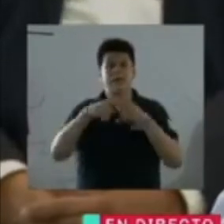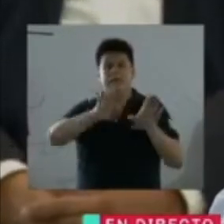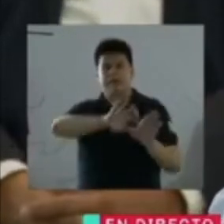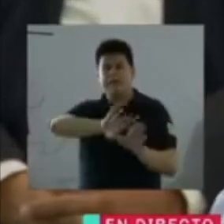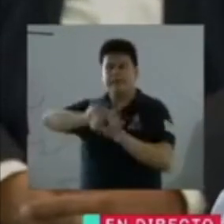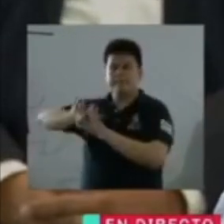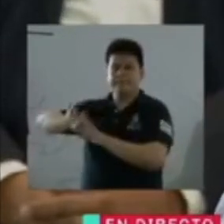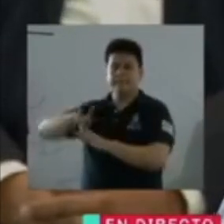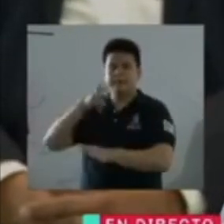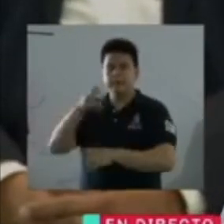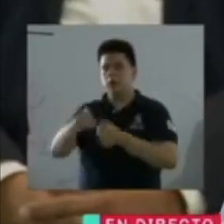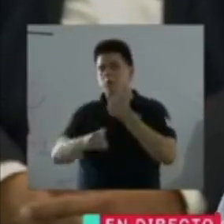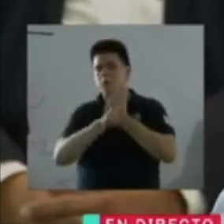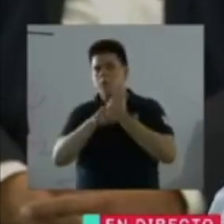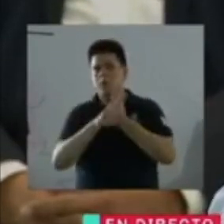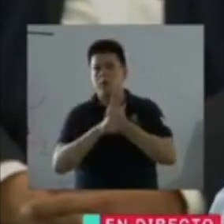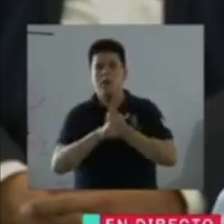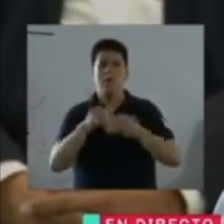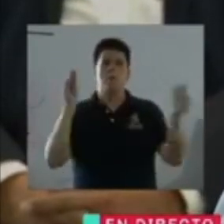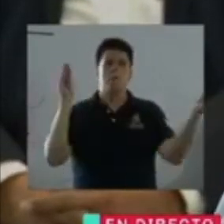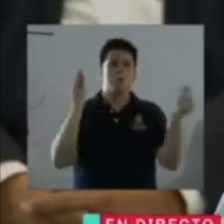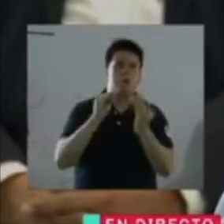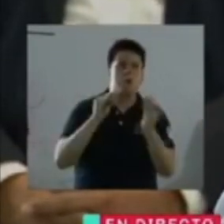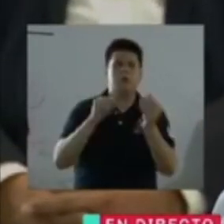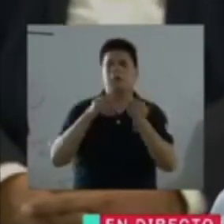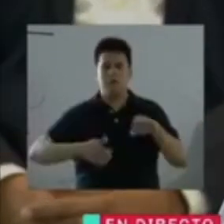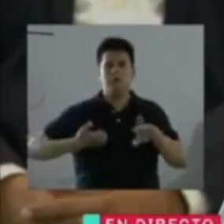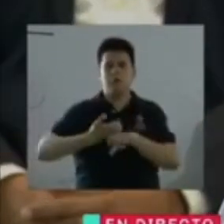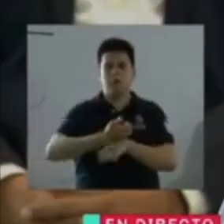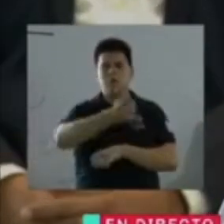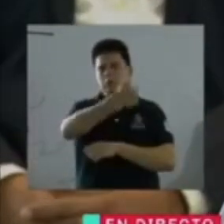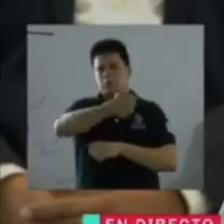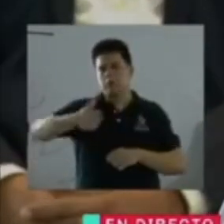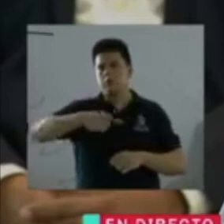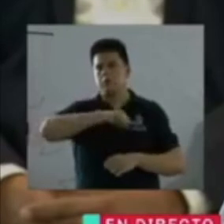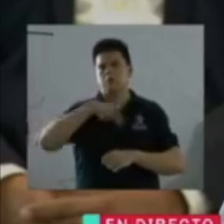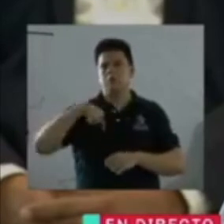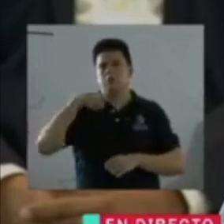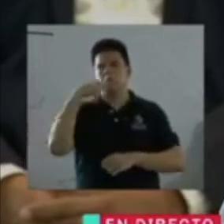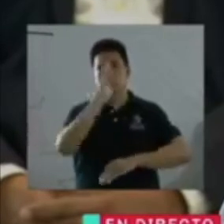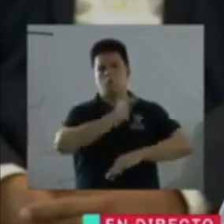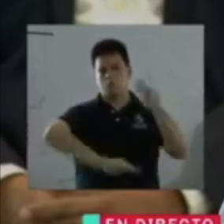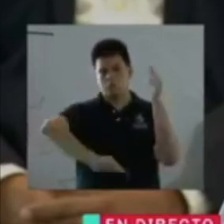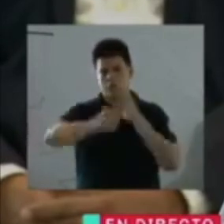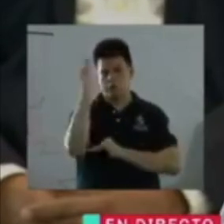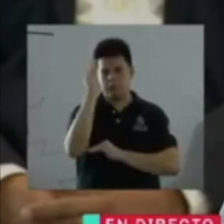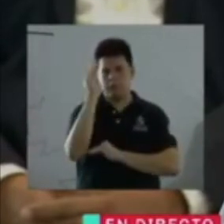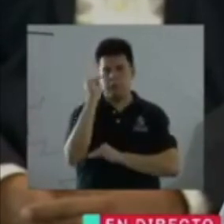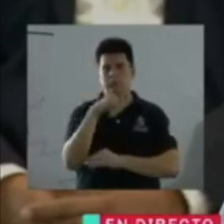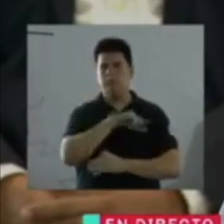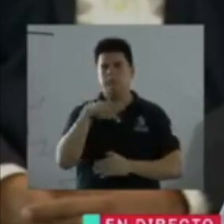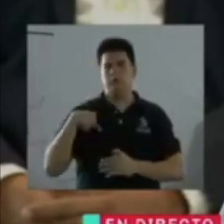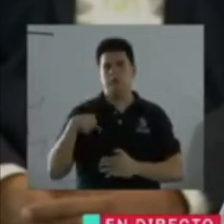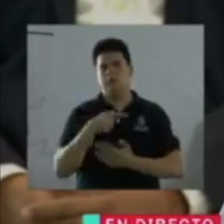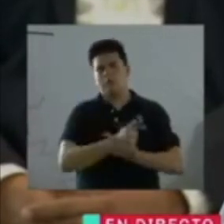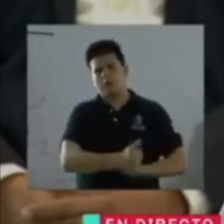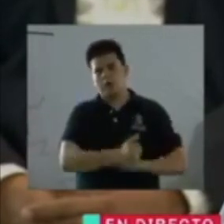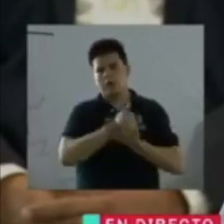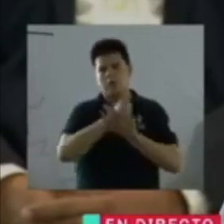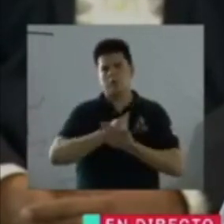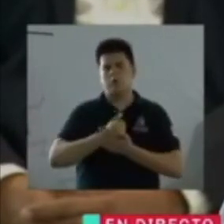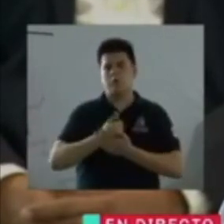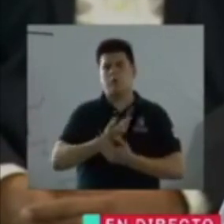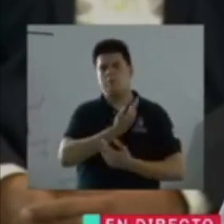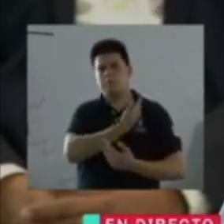carácter político, partidario, ideológica. Le va a ir mejor. Queremos ayudarle al presidente de la